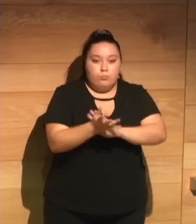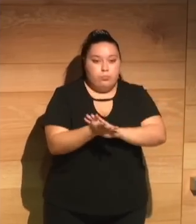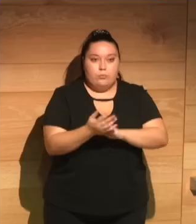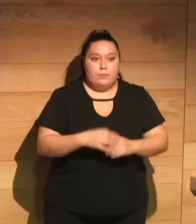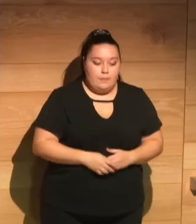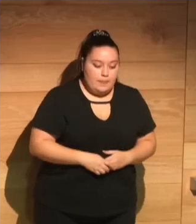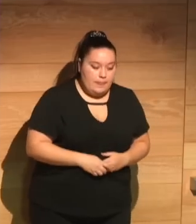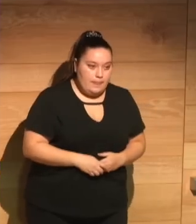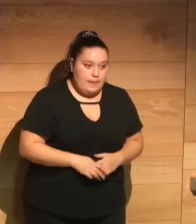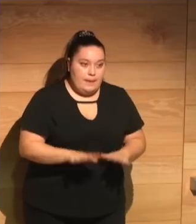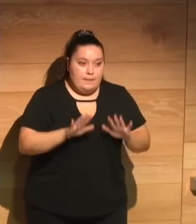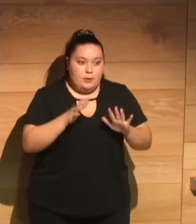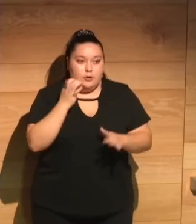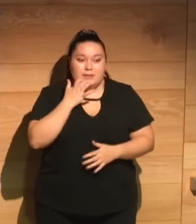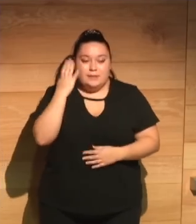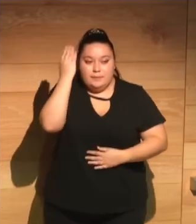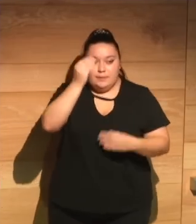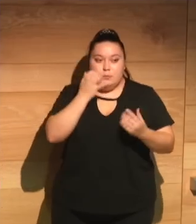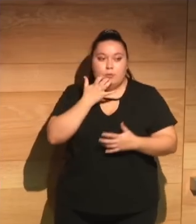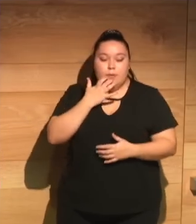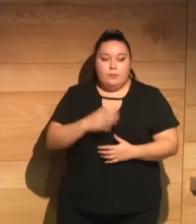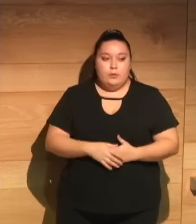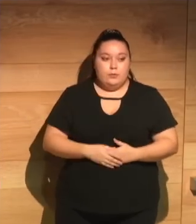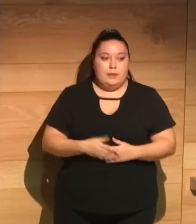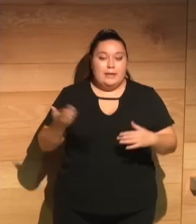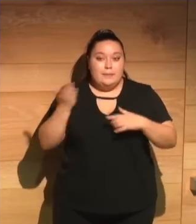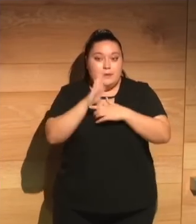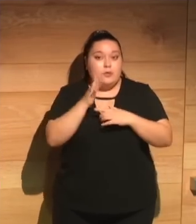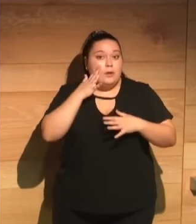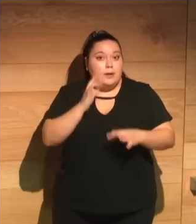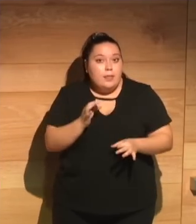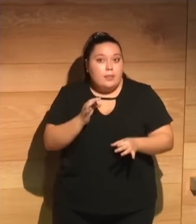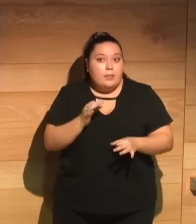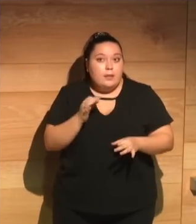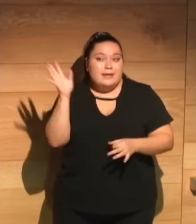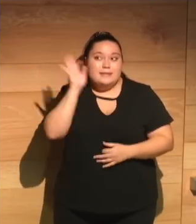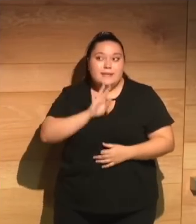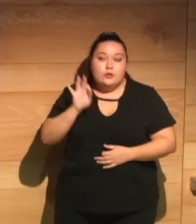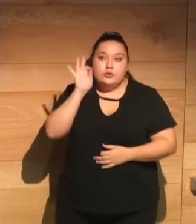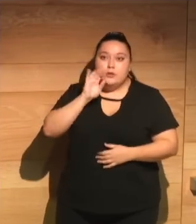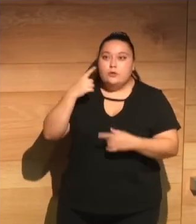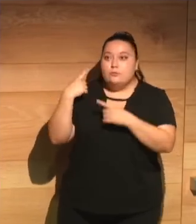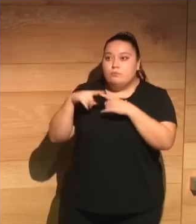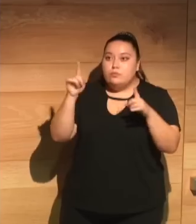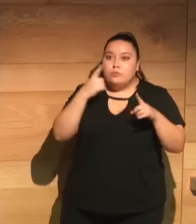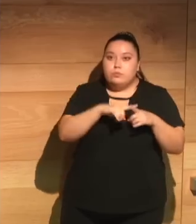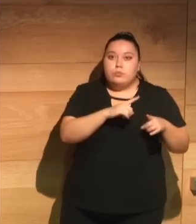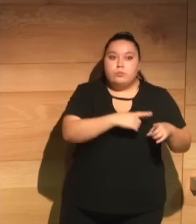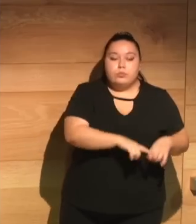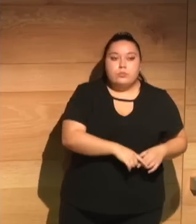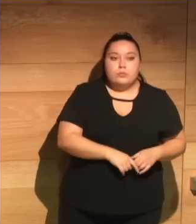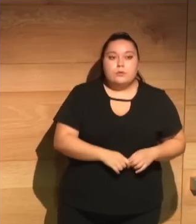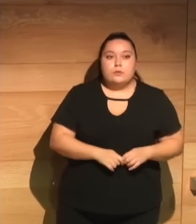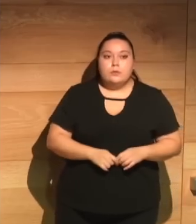definitivo. Pero si pensamos, por ejemplo, en la representación de la realidad, durante muchos siglos, incluso en términos pictóricos, no